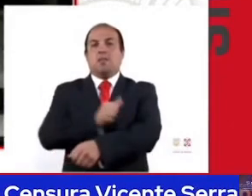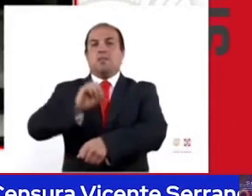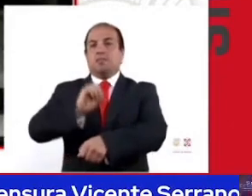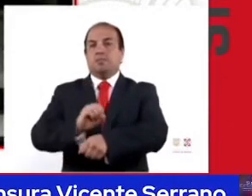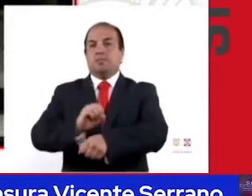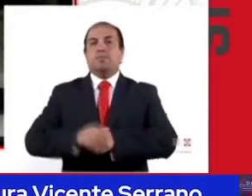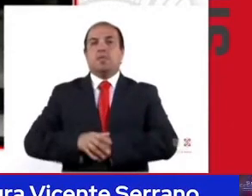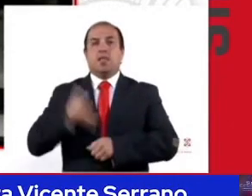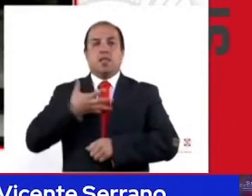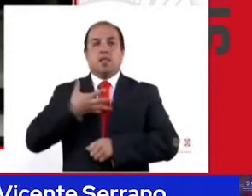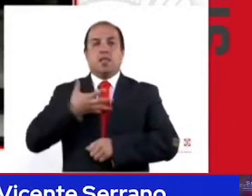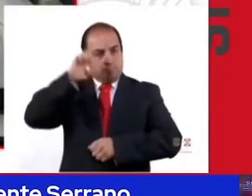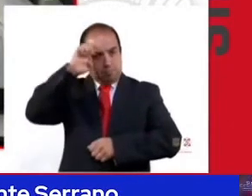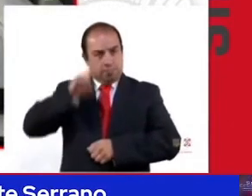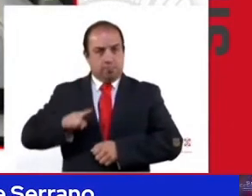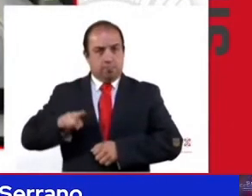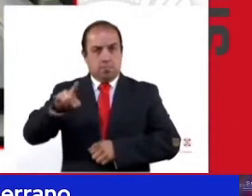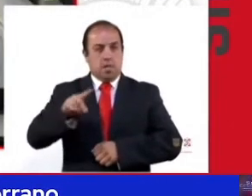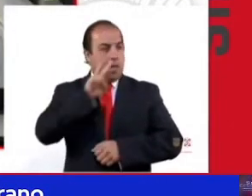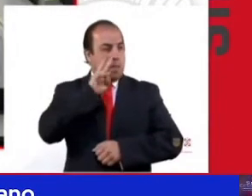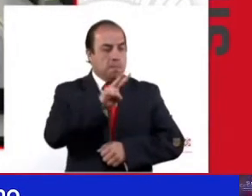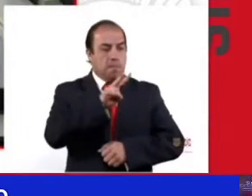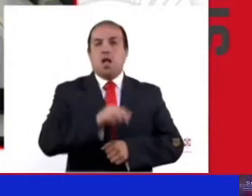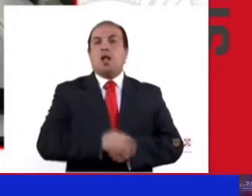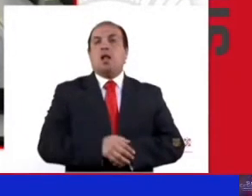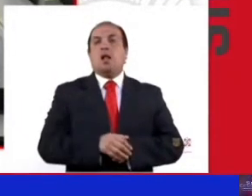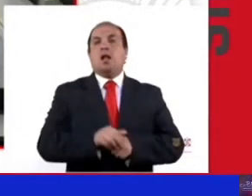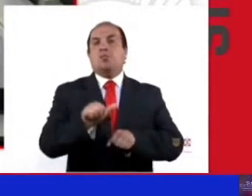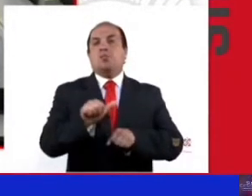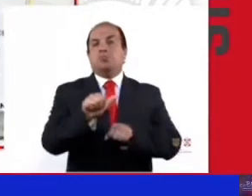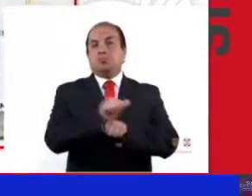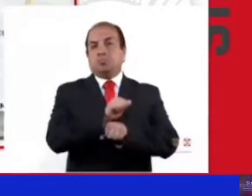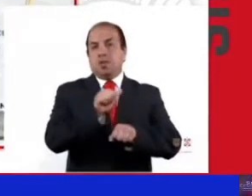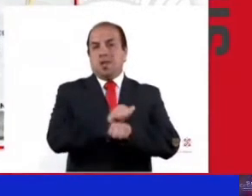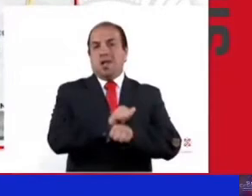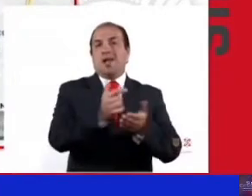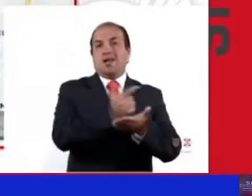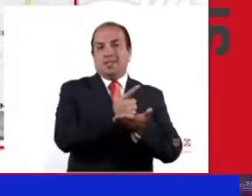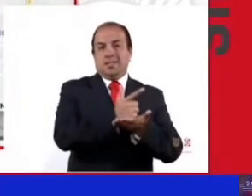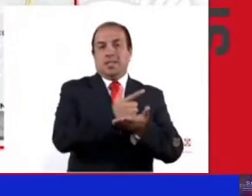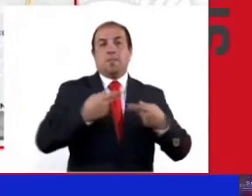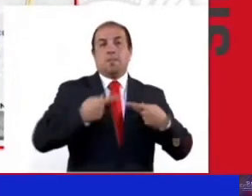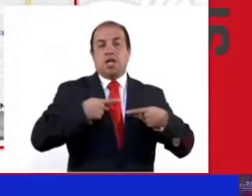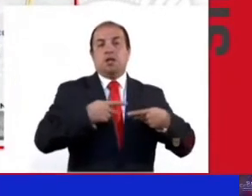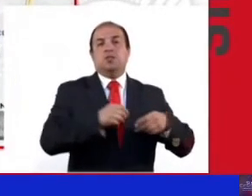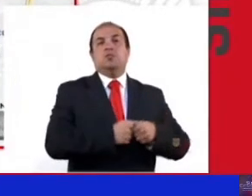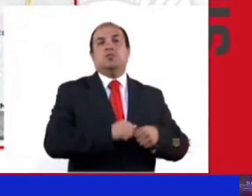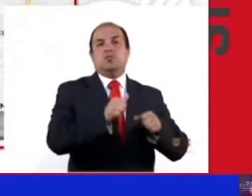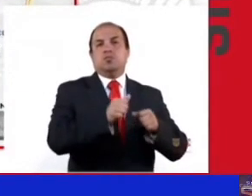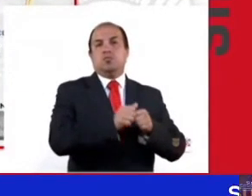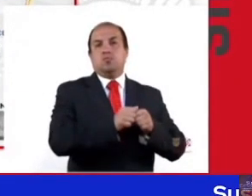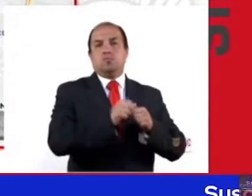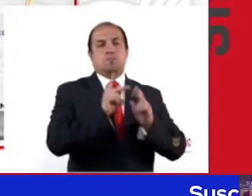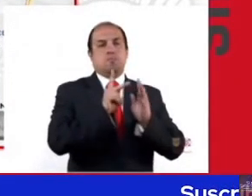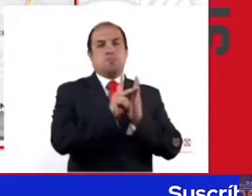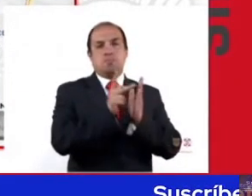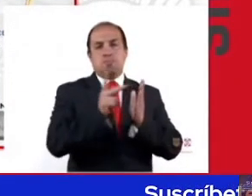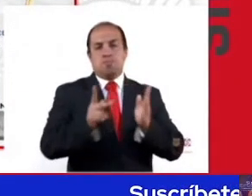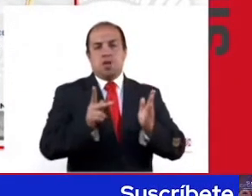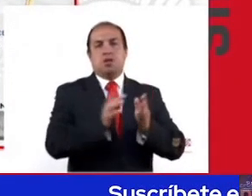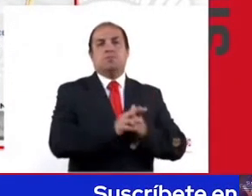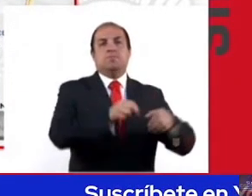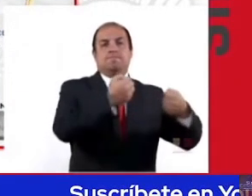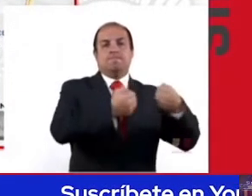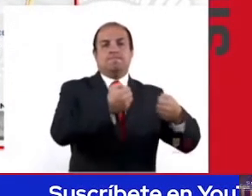noche se observa la salida de la camioneta color gris conducida por el periodista. Posterior a eso, el vehículo SEAT Ibiza color